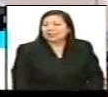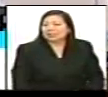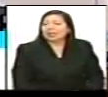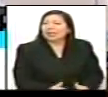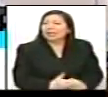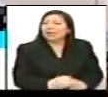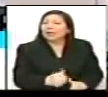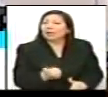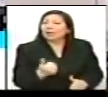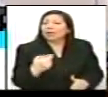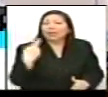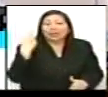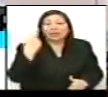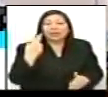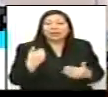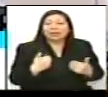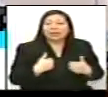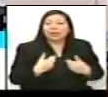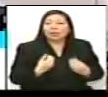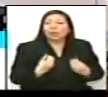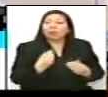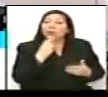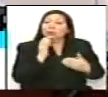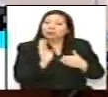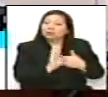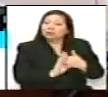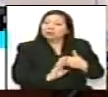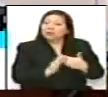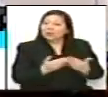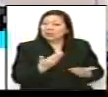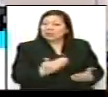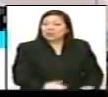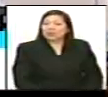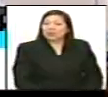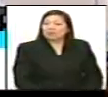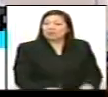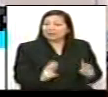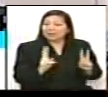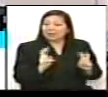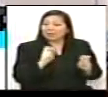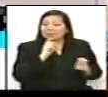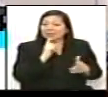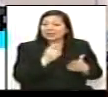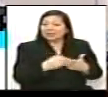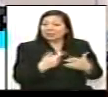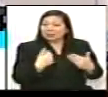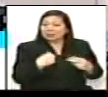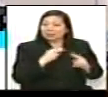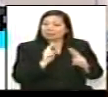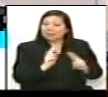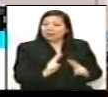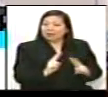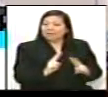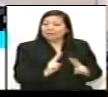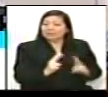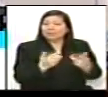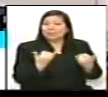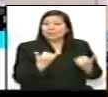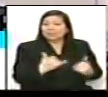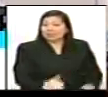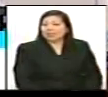entre otras razones, teniendo como escudo su inmunidad, ¿no? El tema es que, como hemos reconocido en este